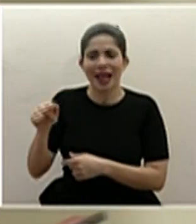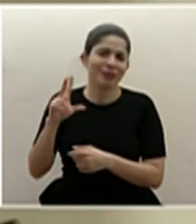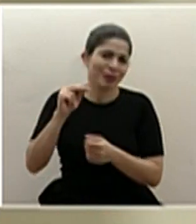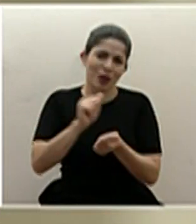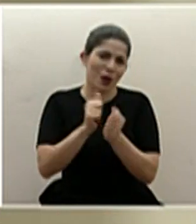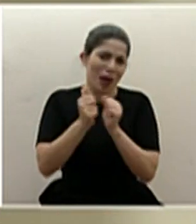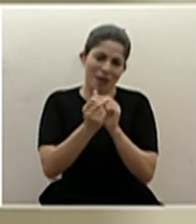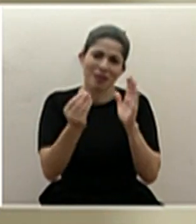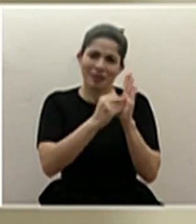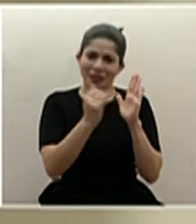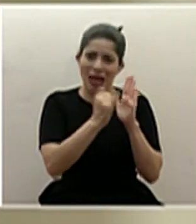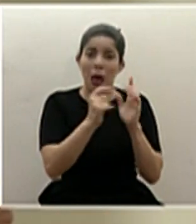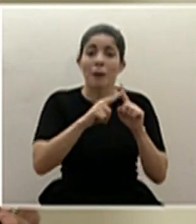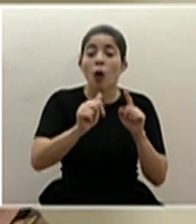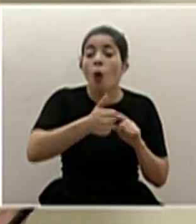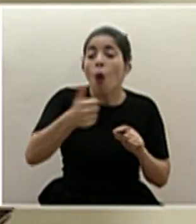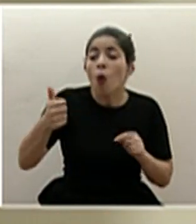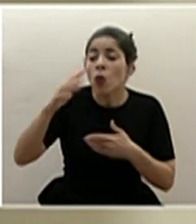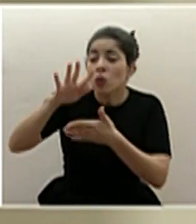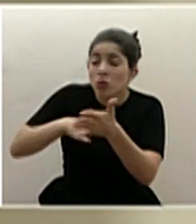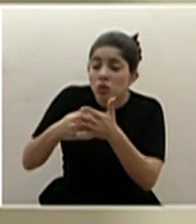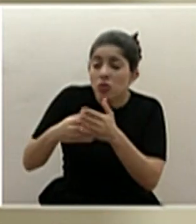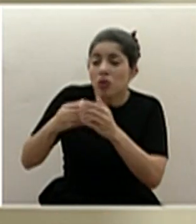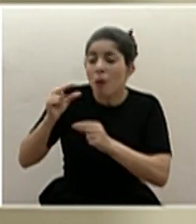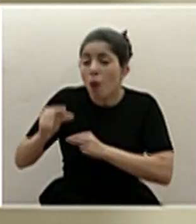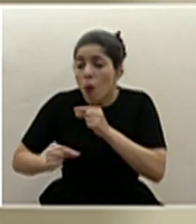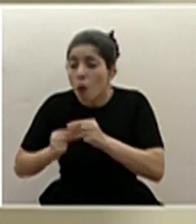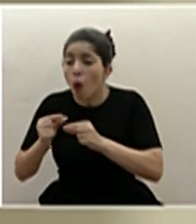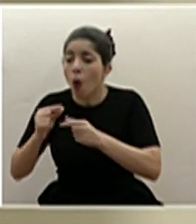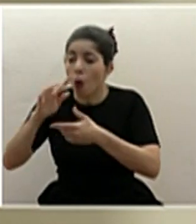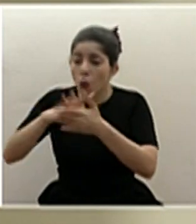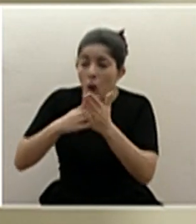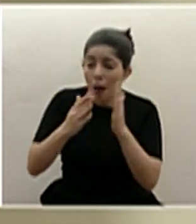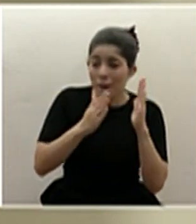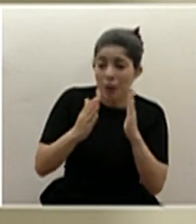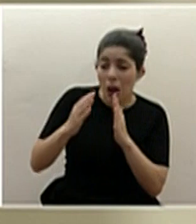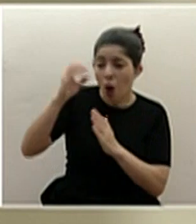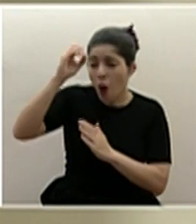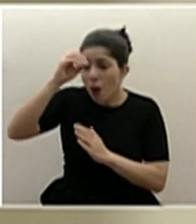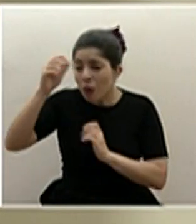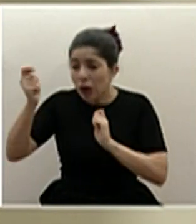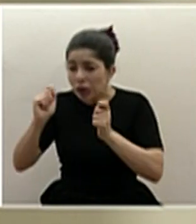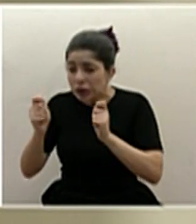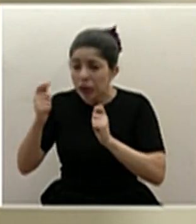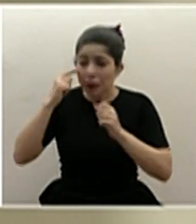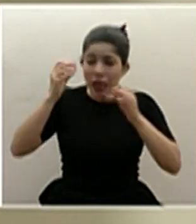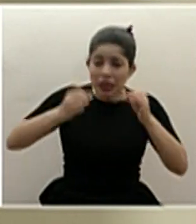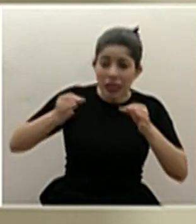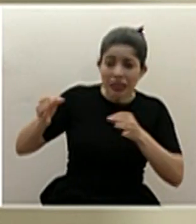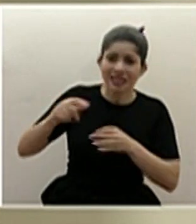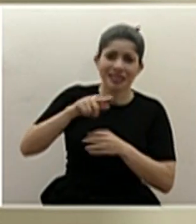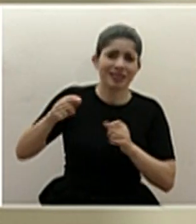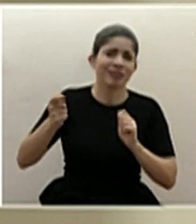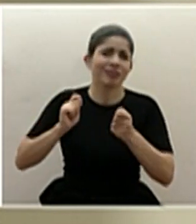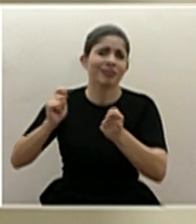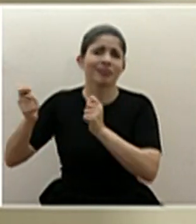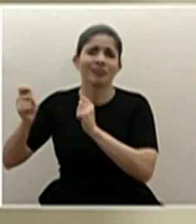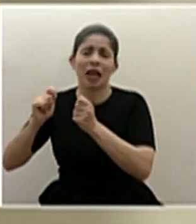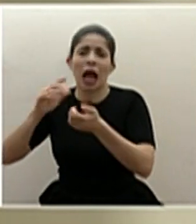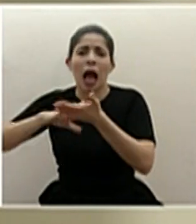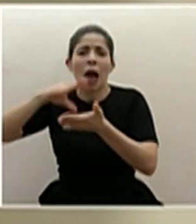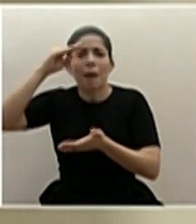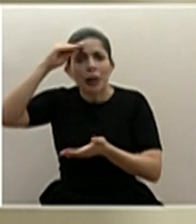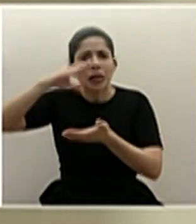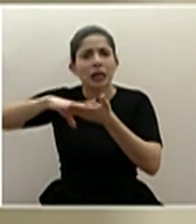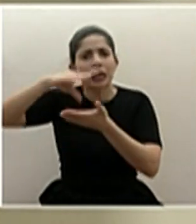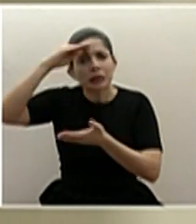a cambiar. Pero todo el resto de cómo hemos ido construyendo todos los diferentes criterios para ir tomando las decisiones ha sido un aprendizaje